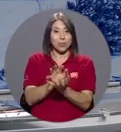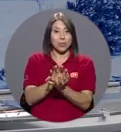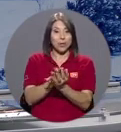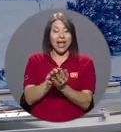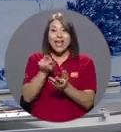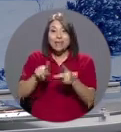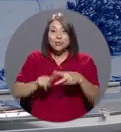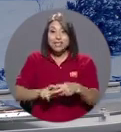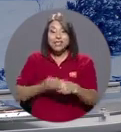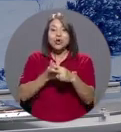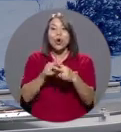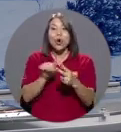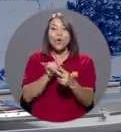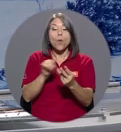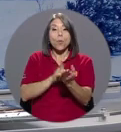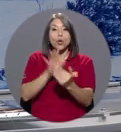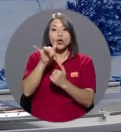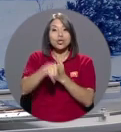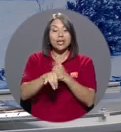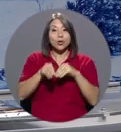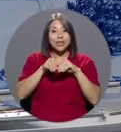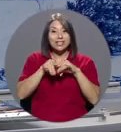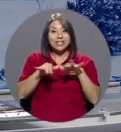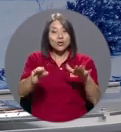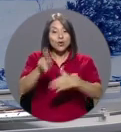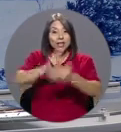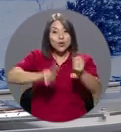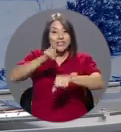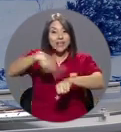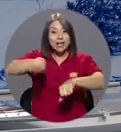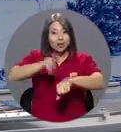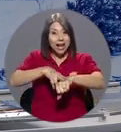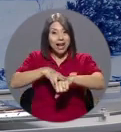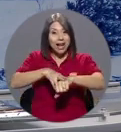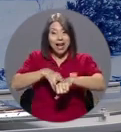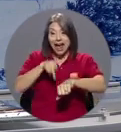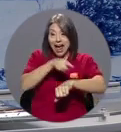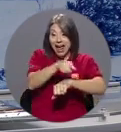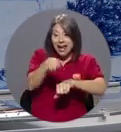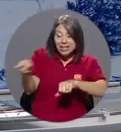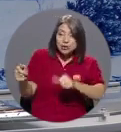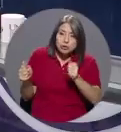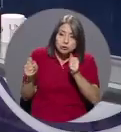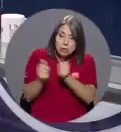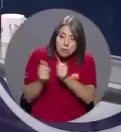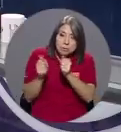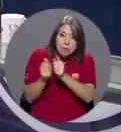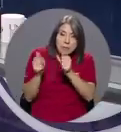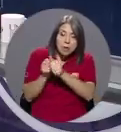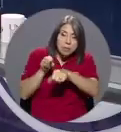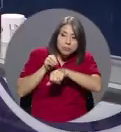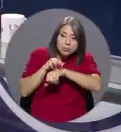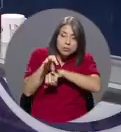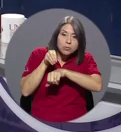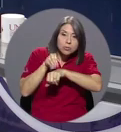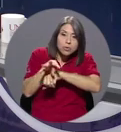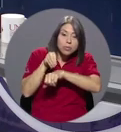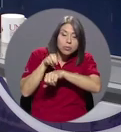Golfo, que inició como un proyecto de extensión de la Universidad Nacional, se les brindó todo el acompañamiento para